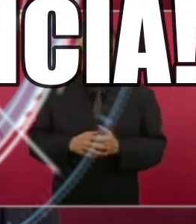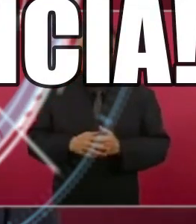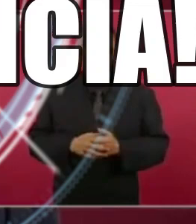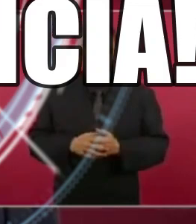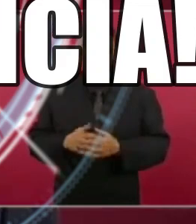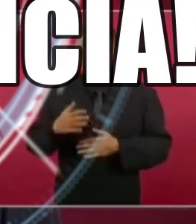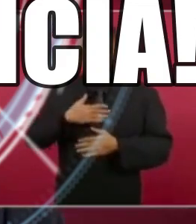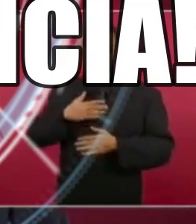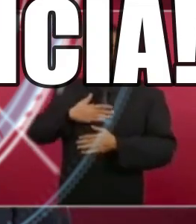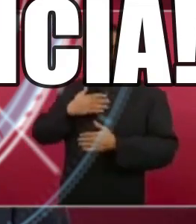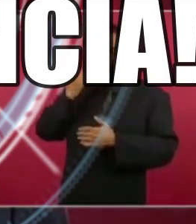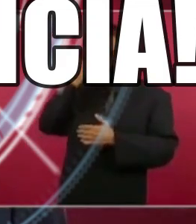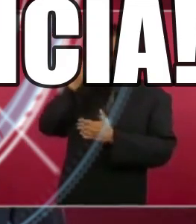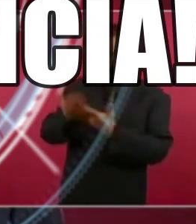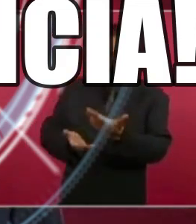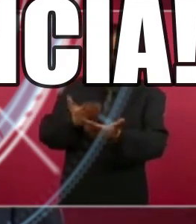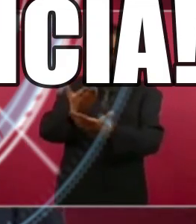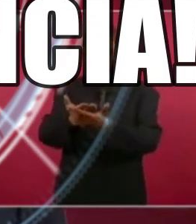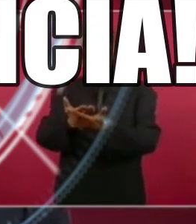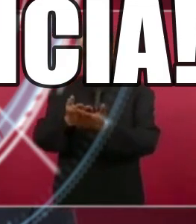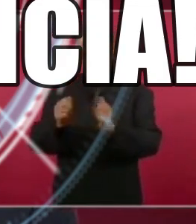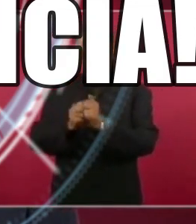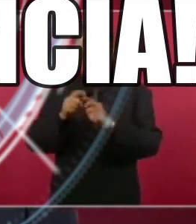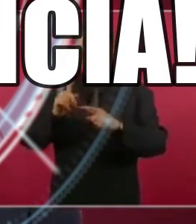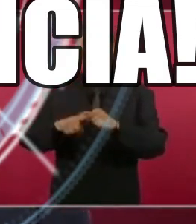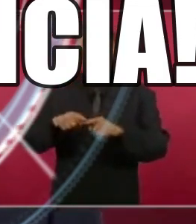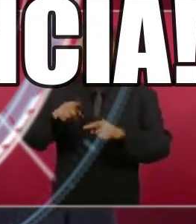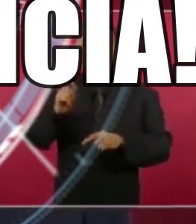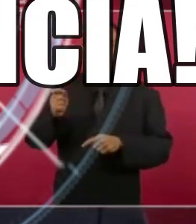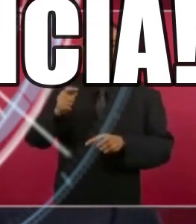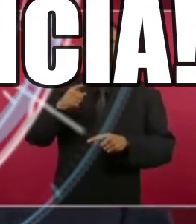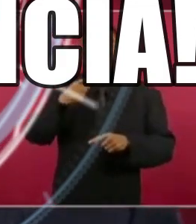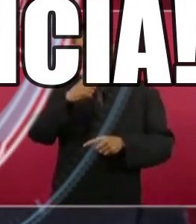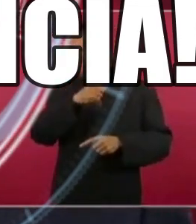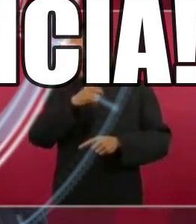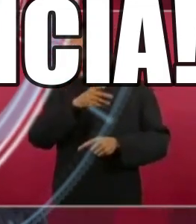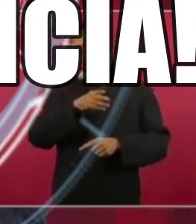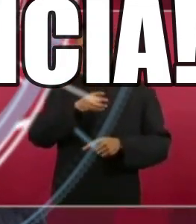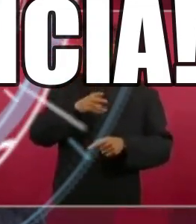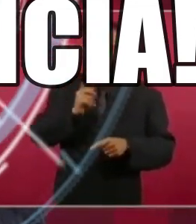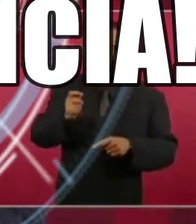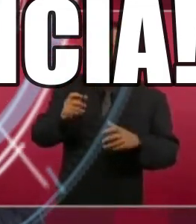Nuestra propuesta es de que intervenga